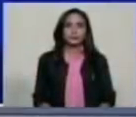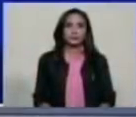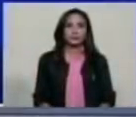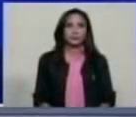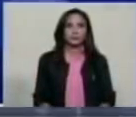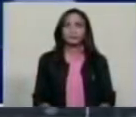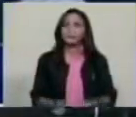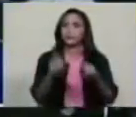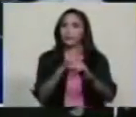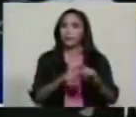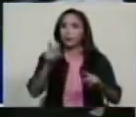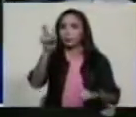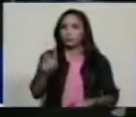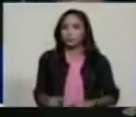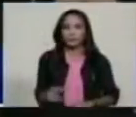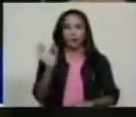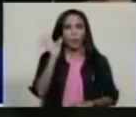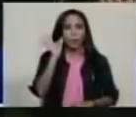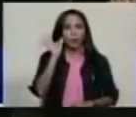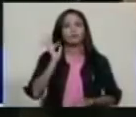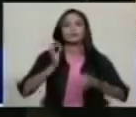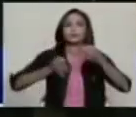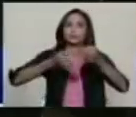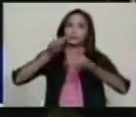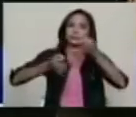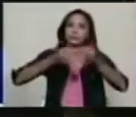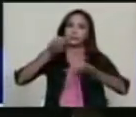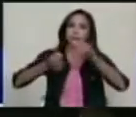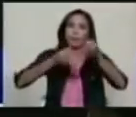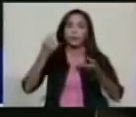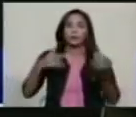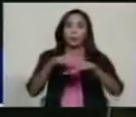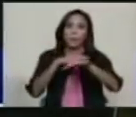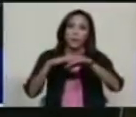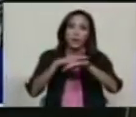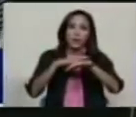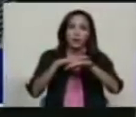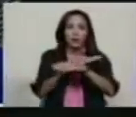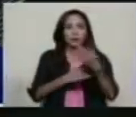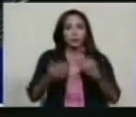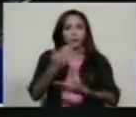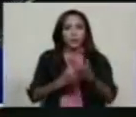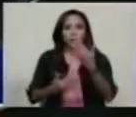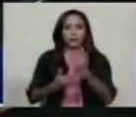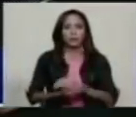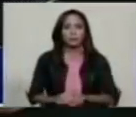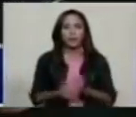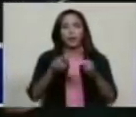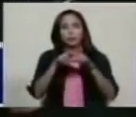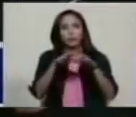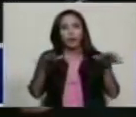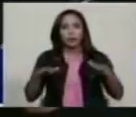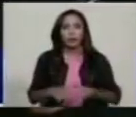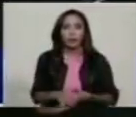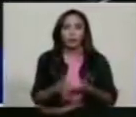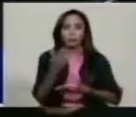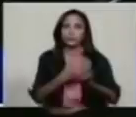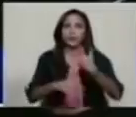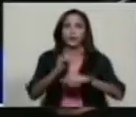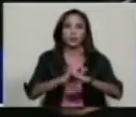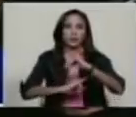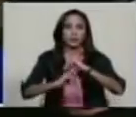Palabras de la ciudadana Yomana Koteich, ministra del Poder Popular para el Comercio Exterior e Inversión